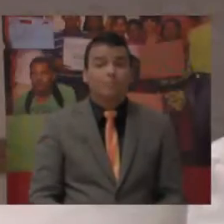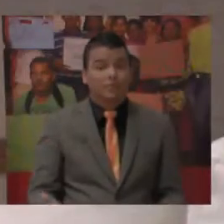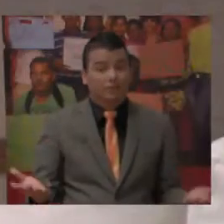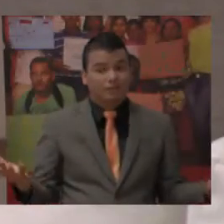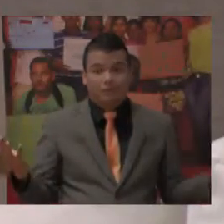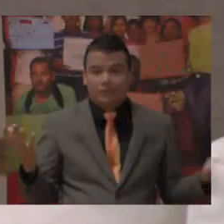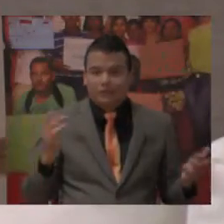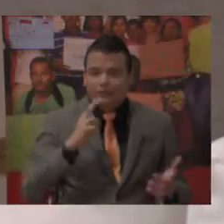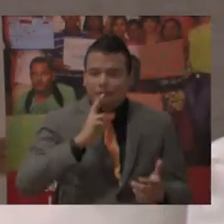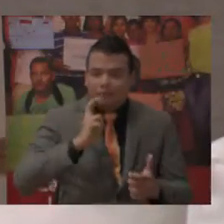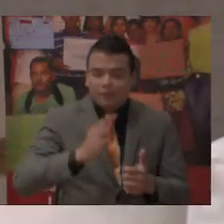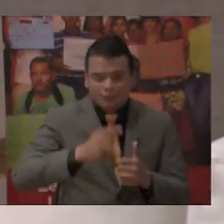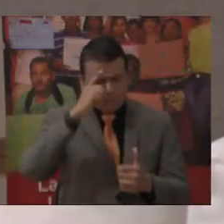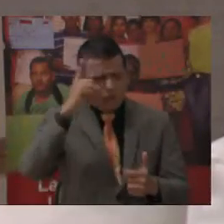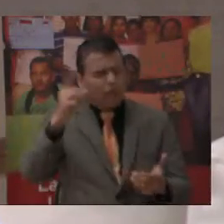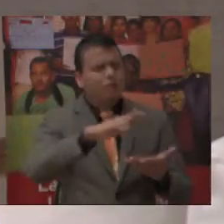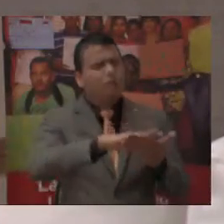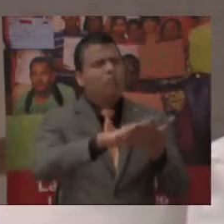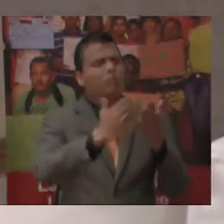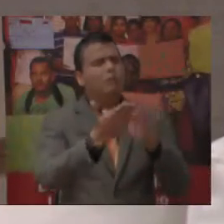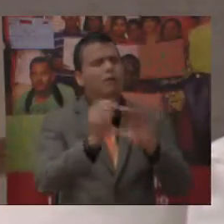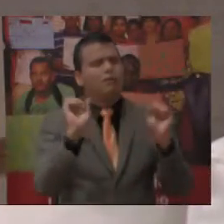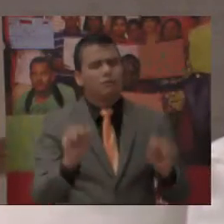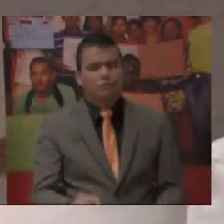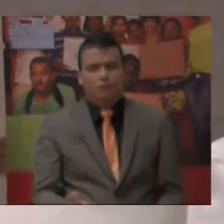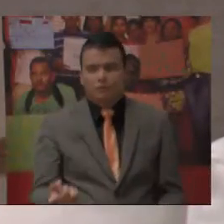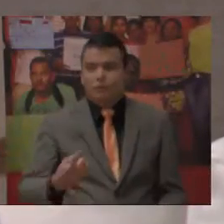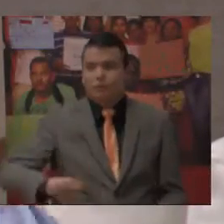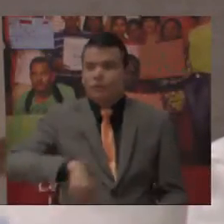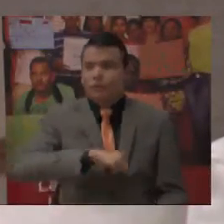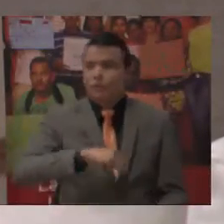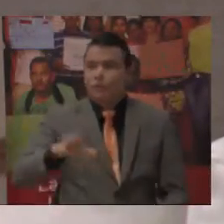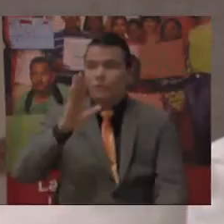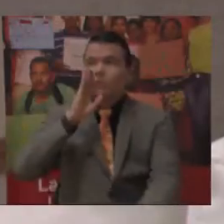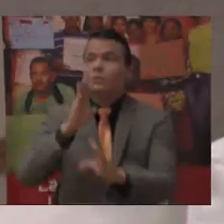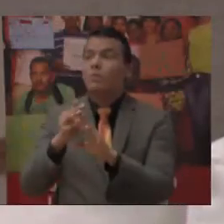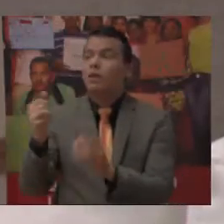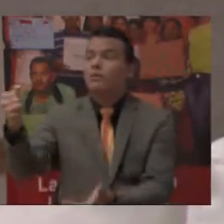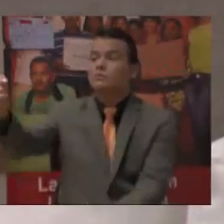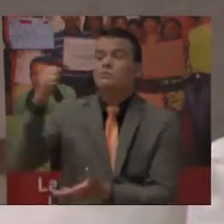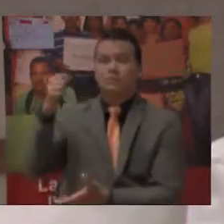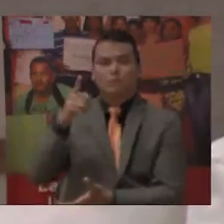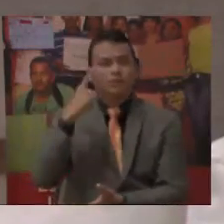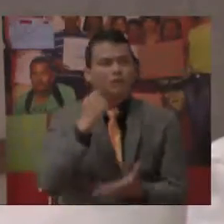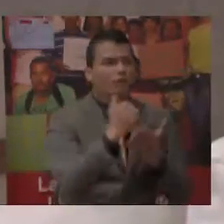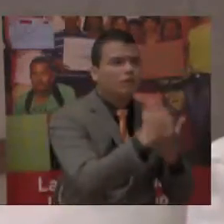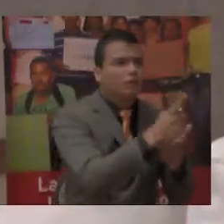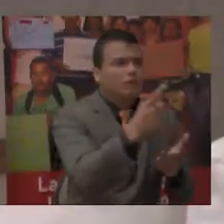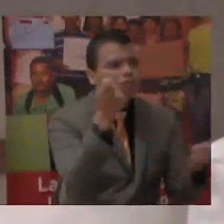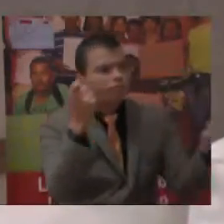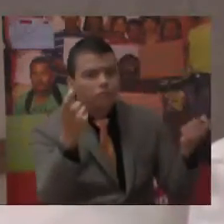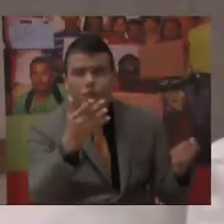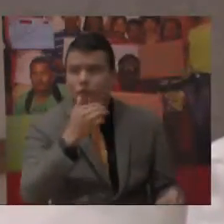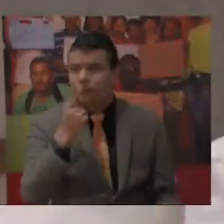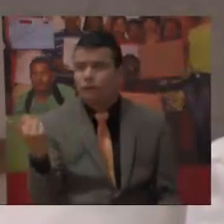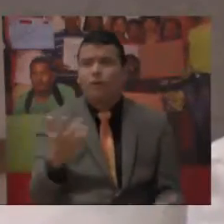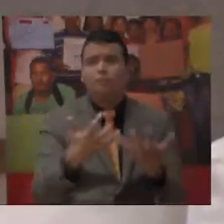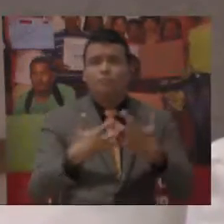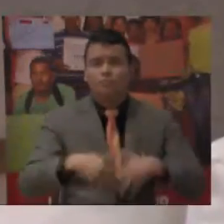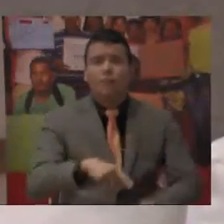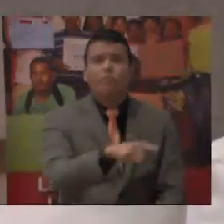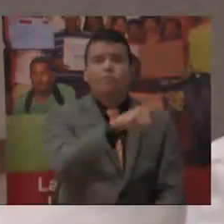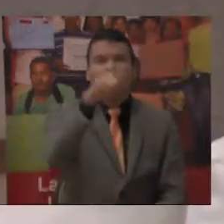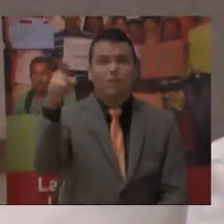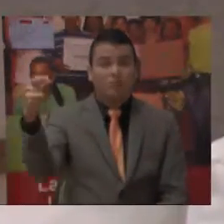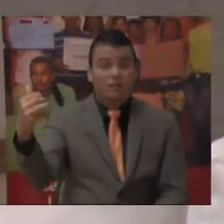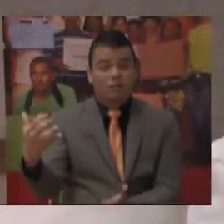difícil lograr la paz cuando nosotros concentramos el ingreso y no lo distribuimos. Usted encuentra aquí empresas que se